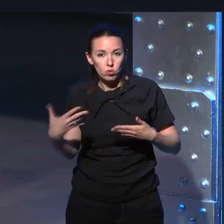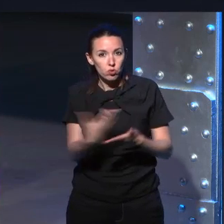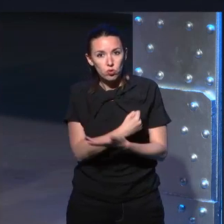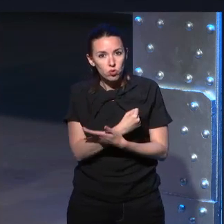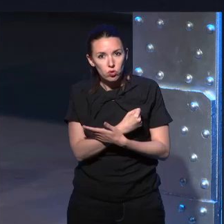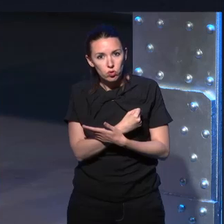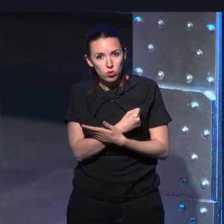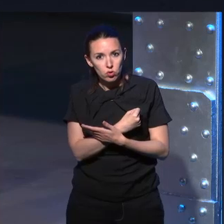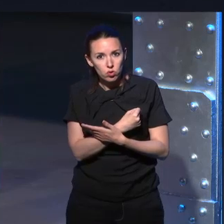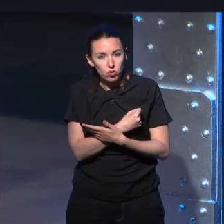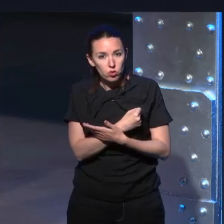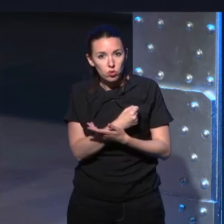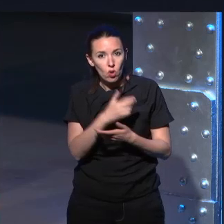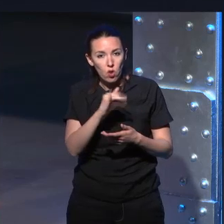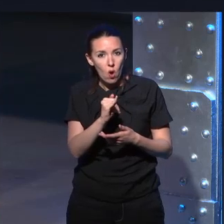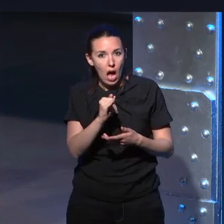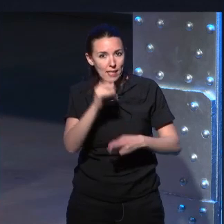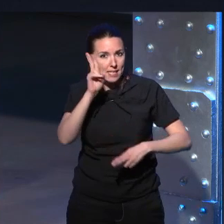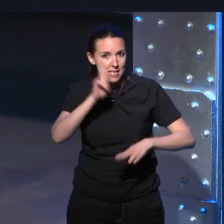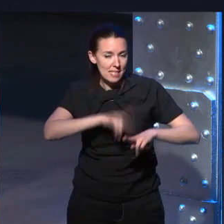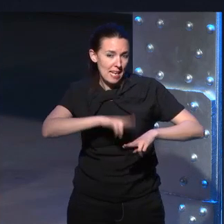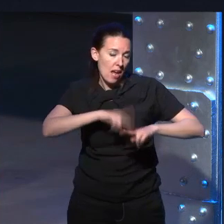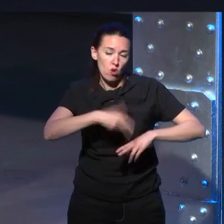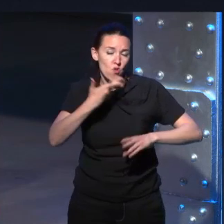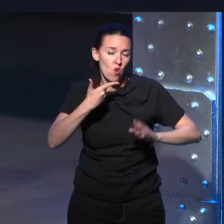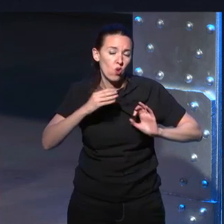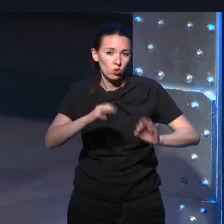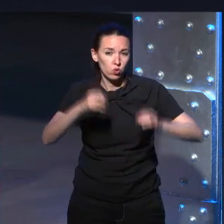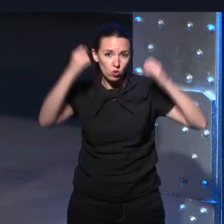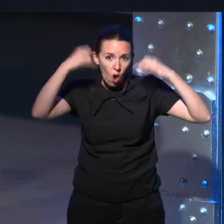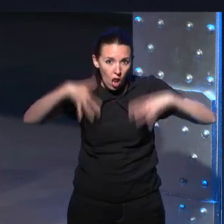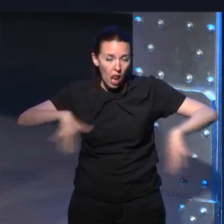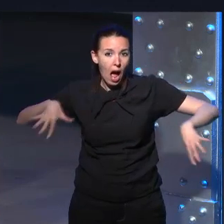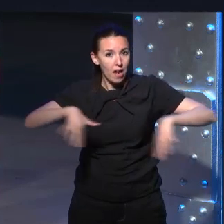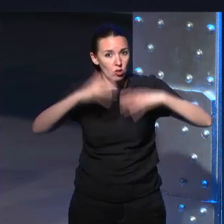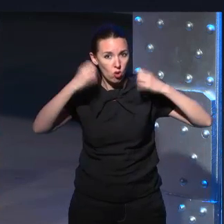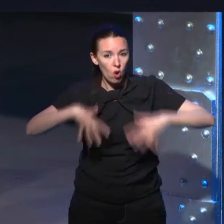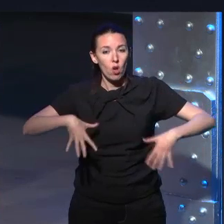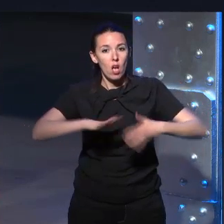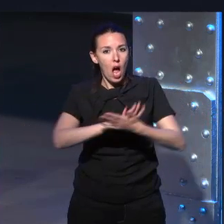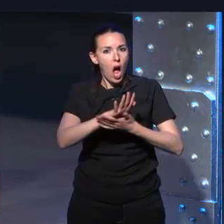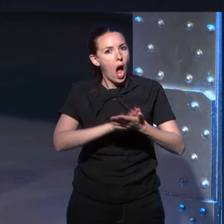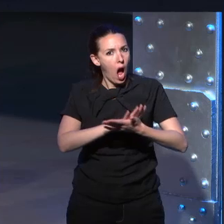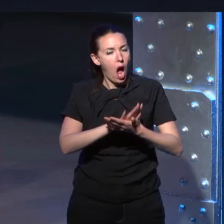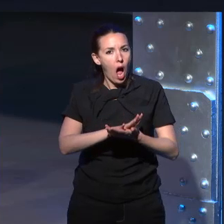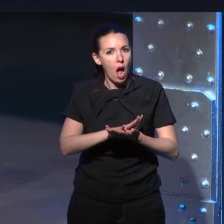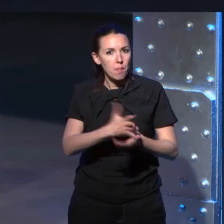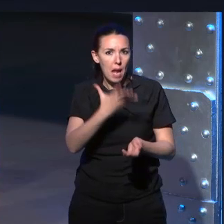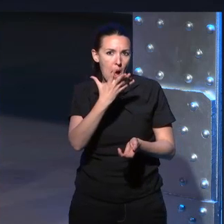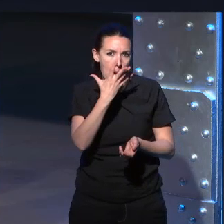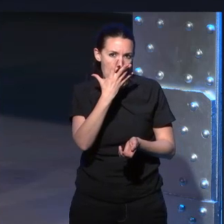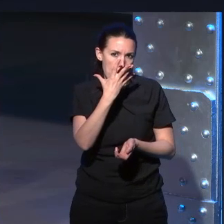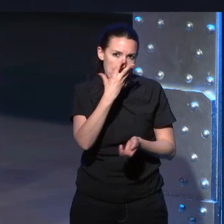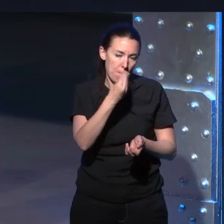Toda la camada era Weimaraner, pero él nació negro y de pelo largo, lo cual habla de una perra bastante ligera de